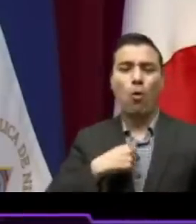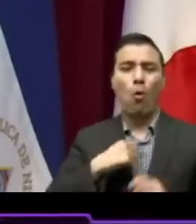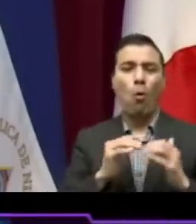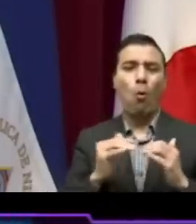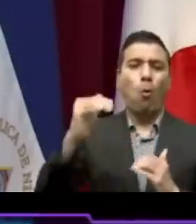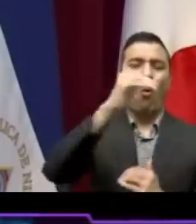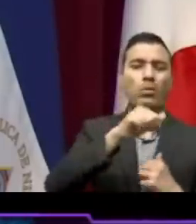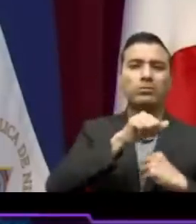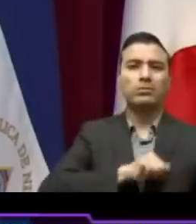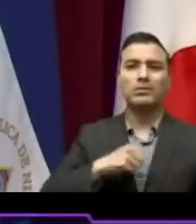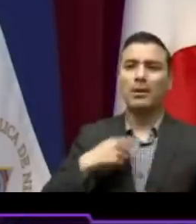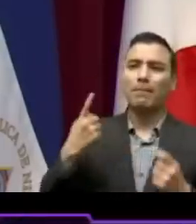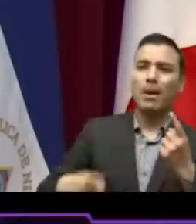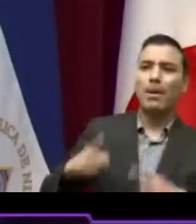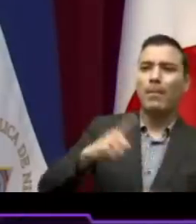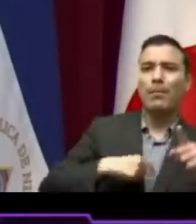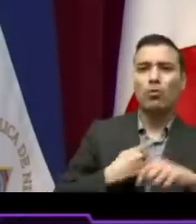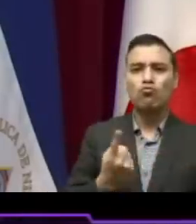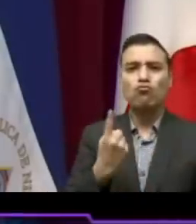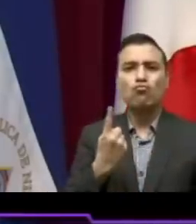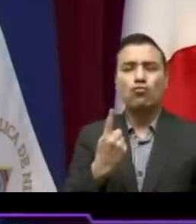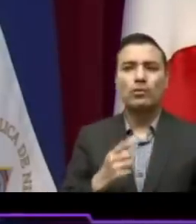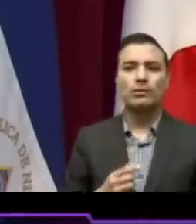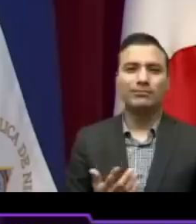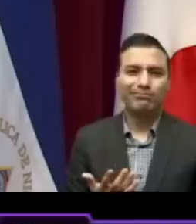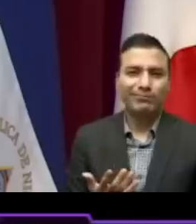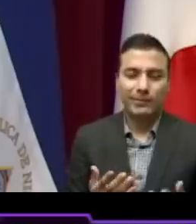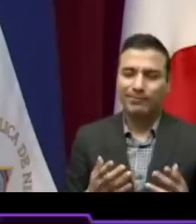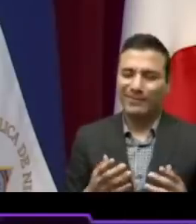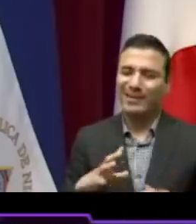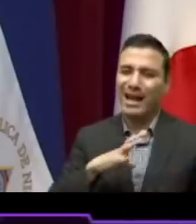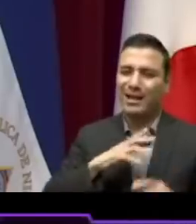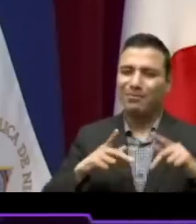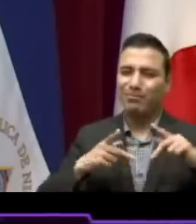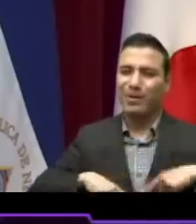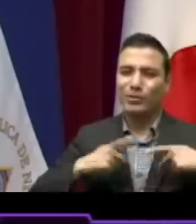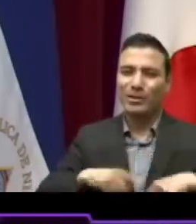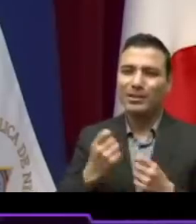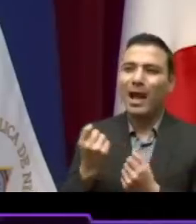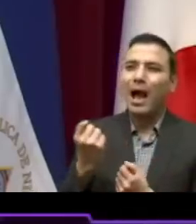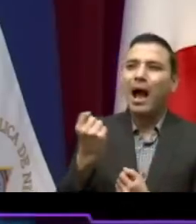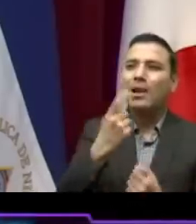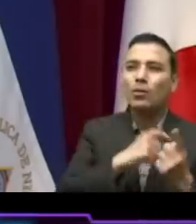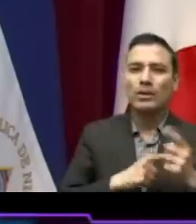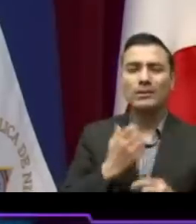unificar bajo un único mando bajo una única expresión